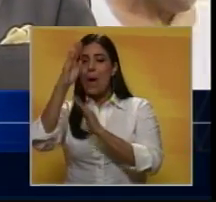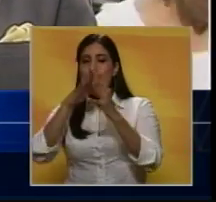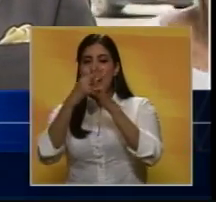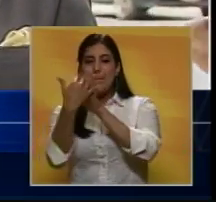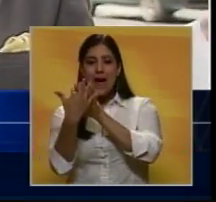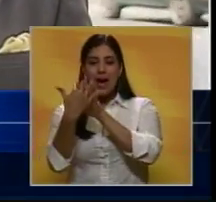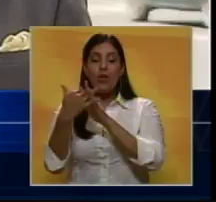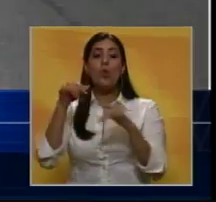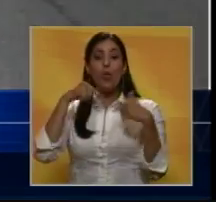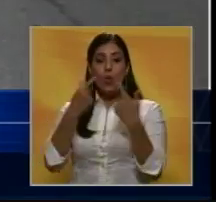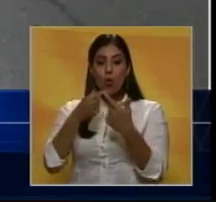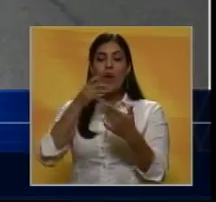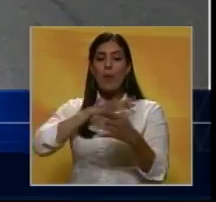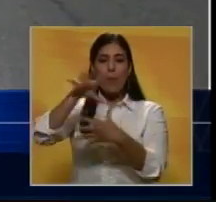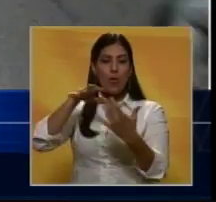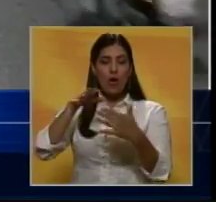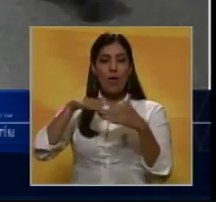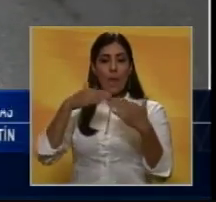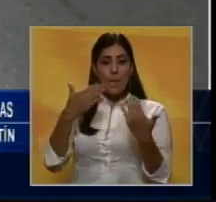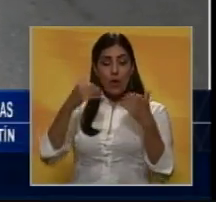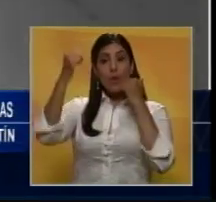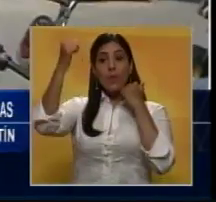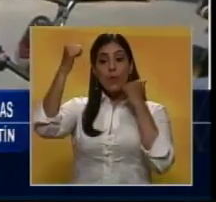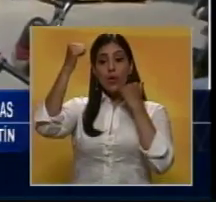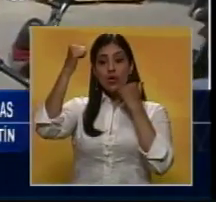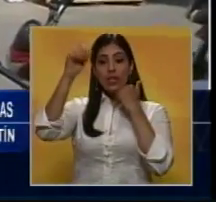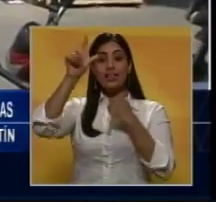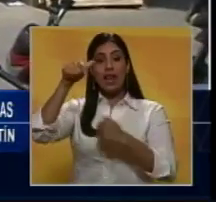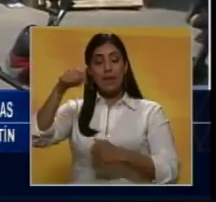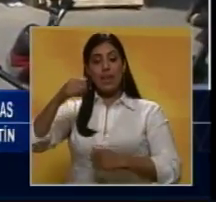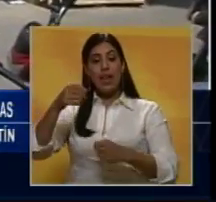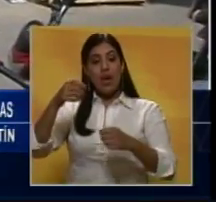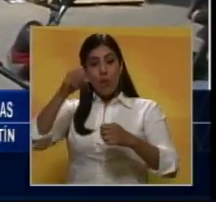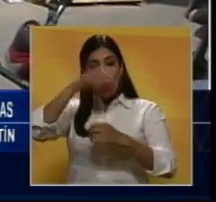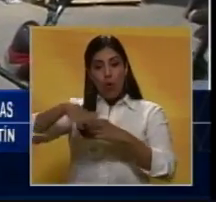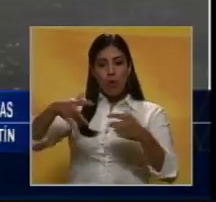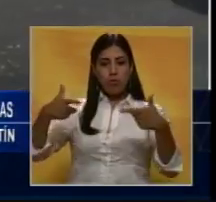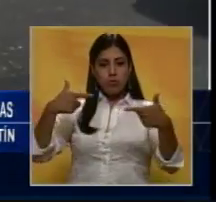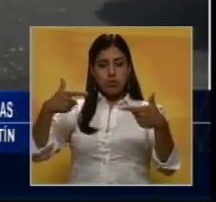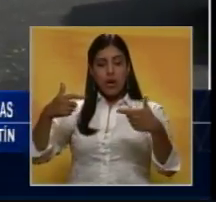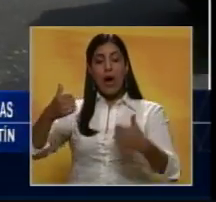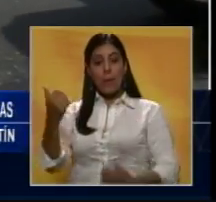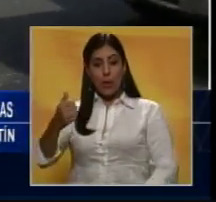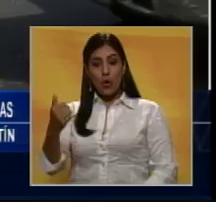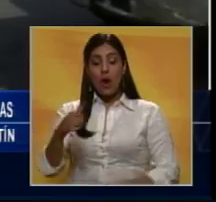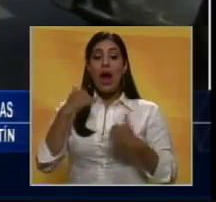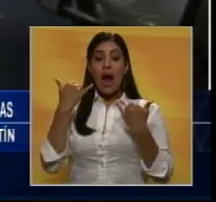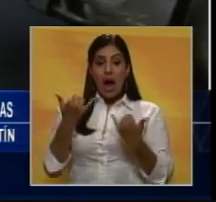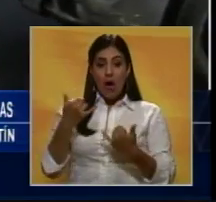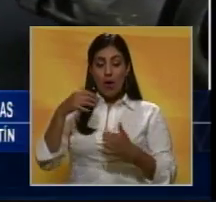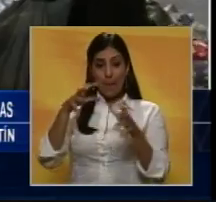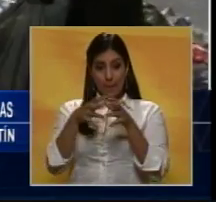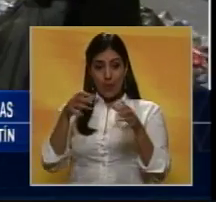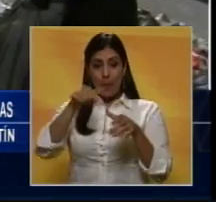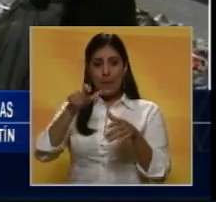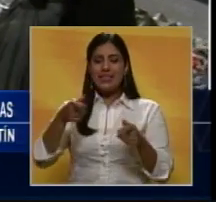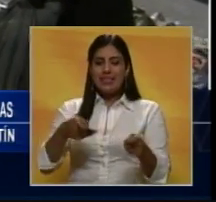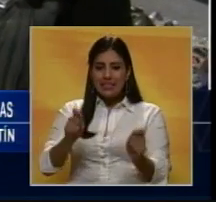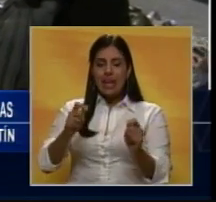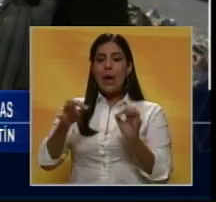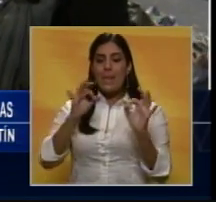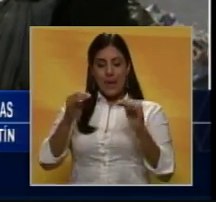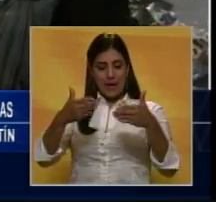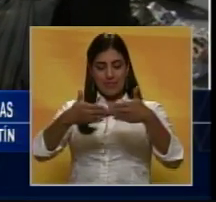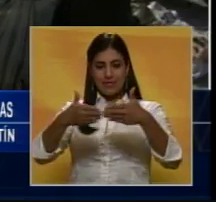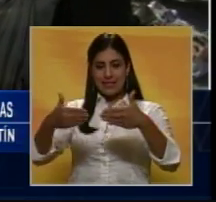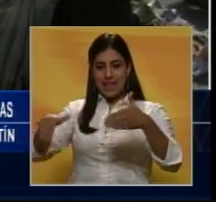Guarataro, se registró la situación irregular entre los manifestantes y la fuerza pública. Habitantes de la zona cuentan que las personas trataron de